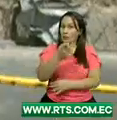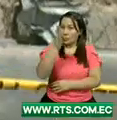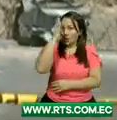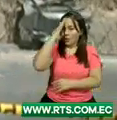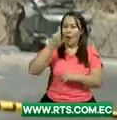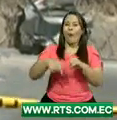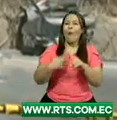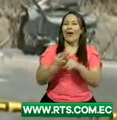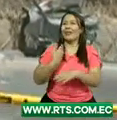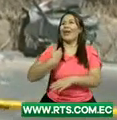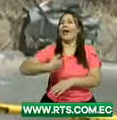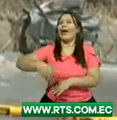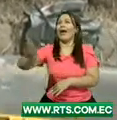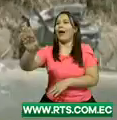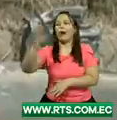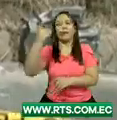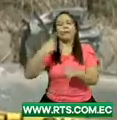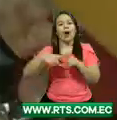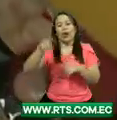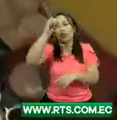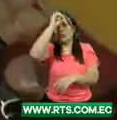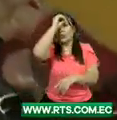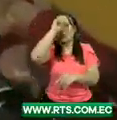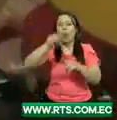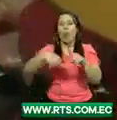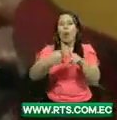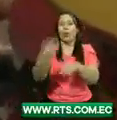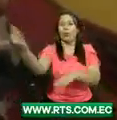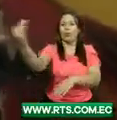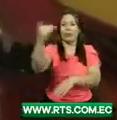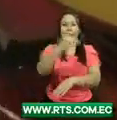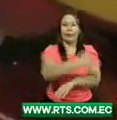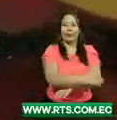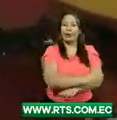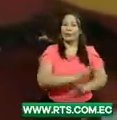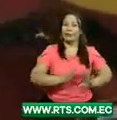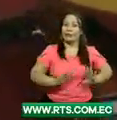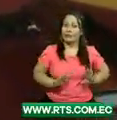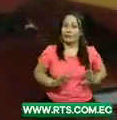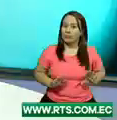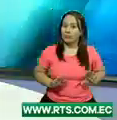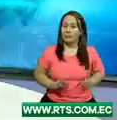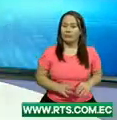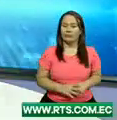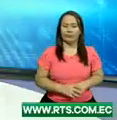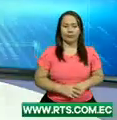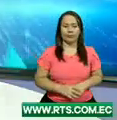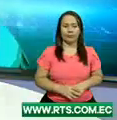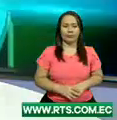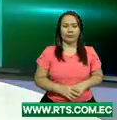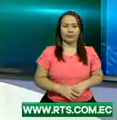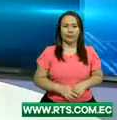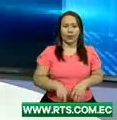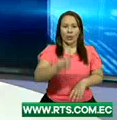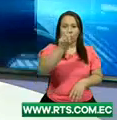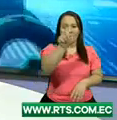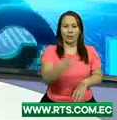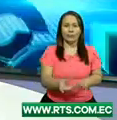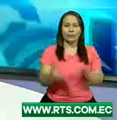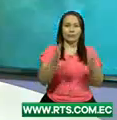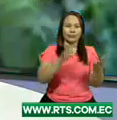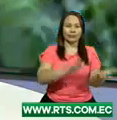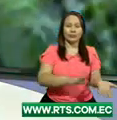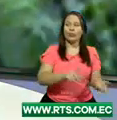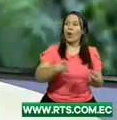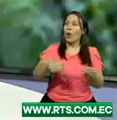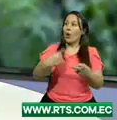pero nadie tiene garantizado el retorno en quito informó y bancas amén una persona murió y